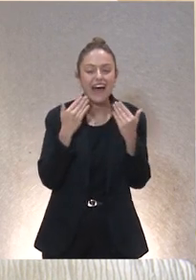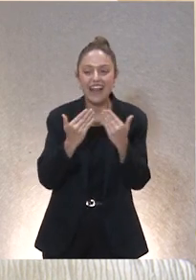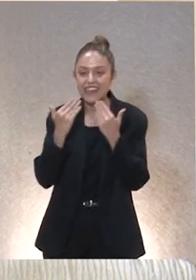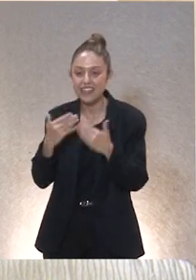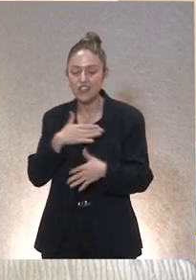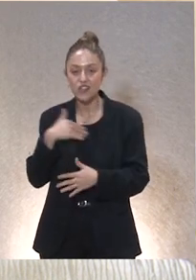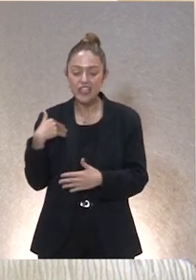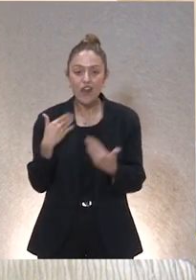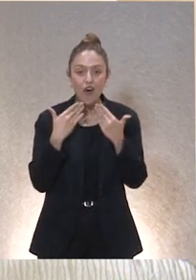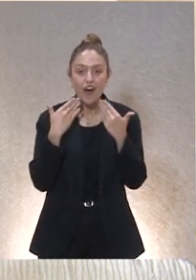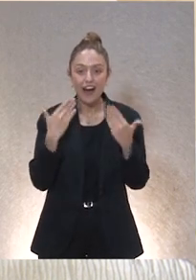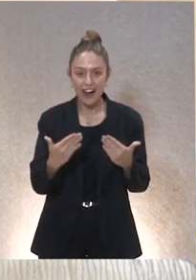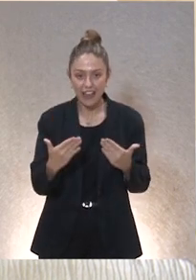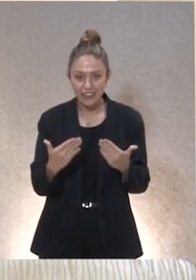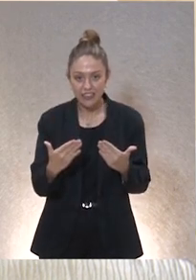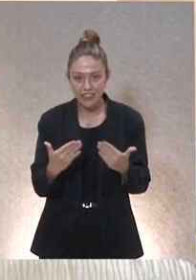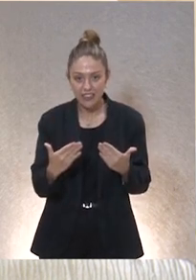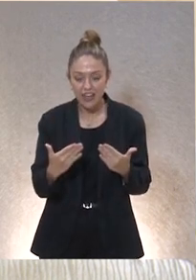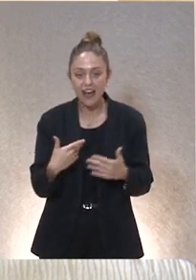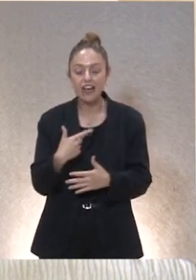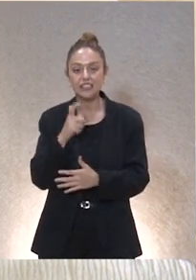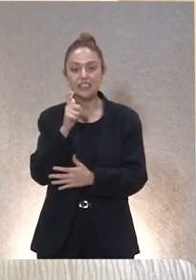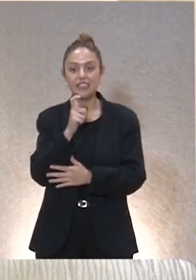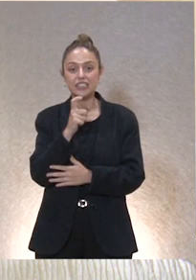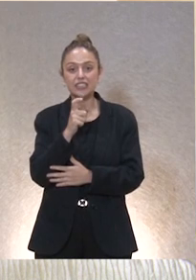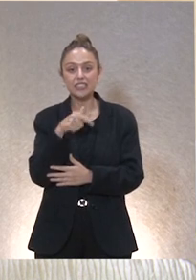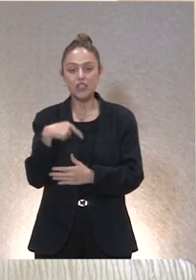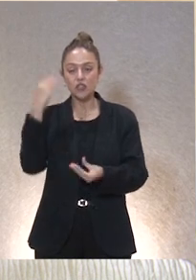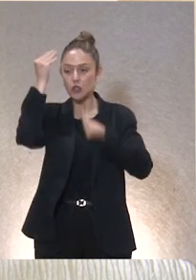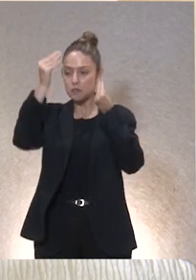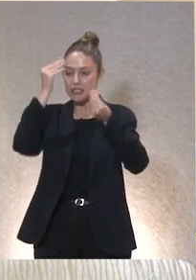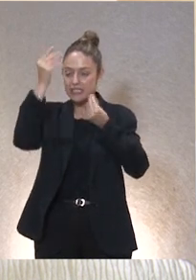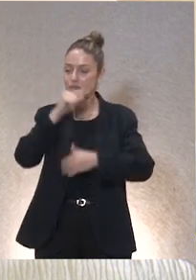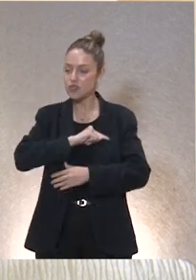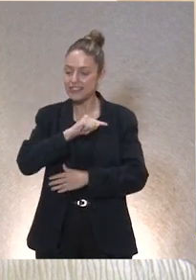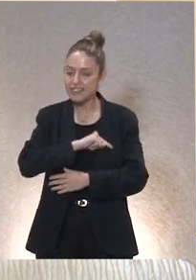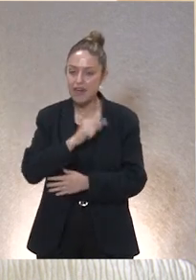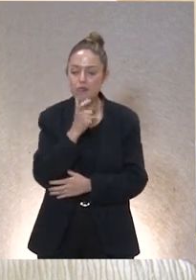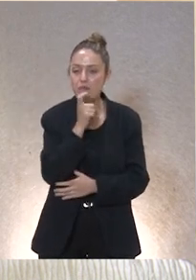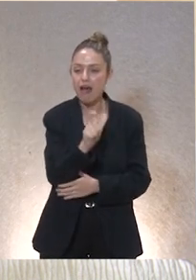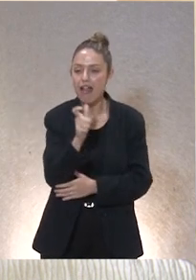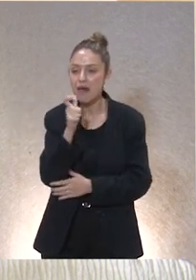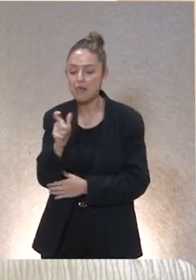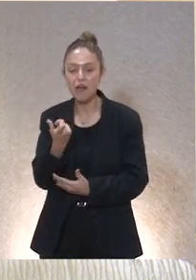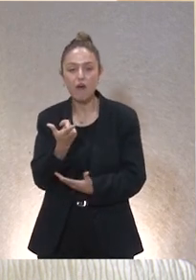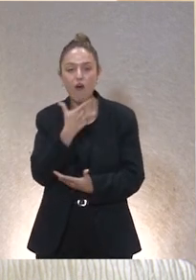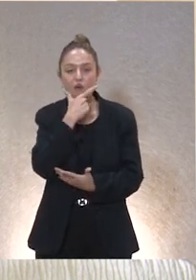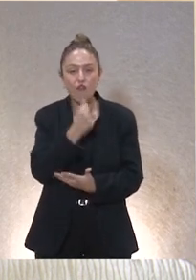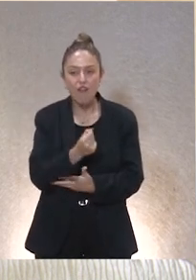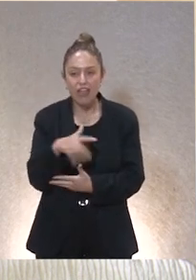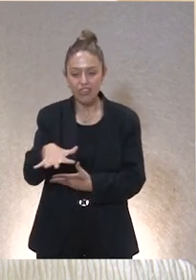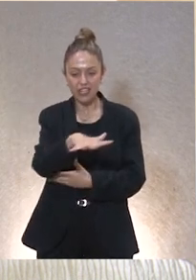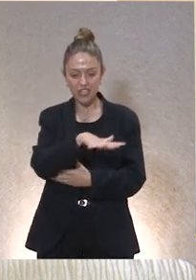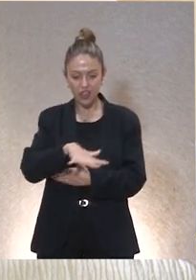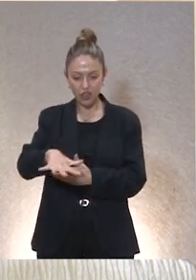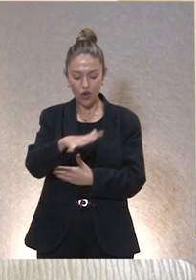empezar por agradecer la posibilidad de poner palabras a lo que muchos pensamos y sentimos y no siempre es fácil encontrar un espacio